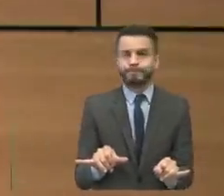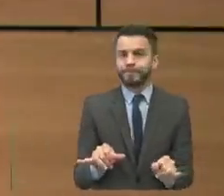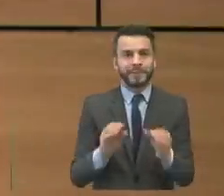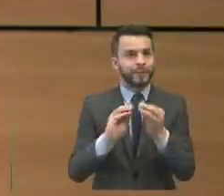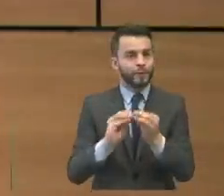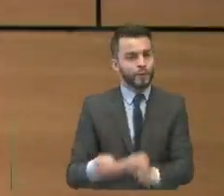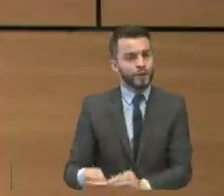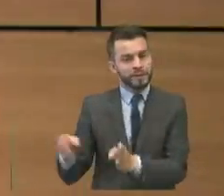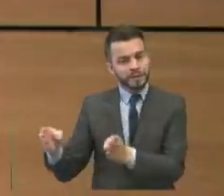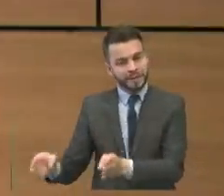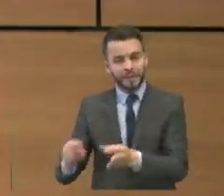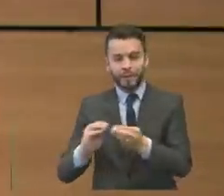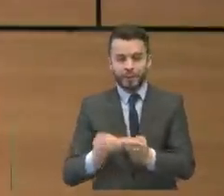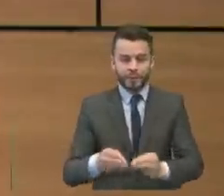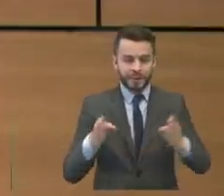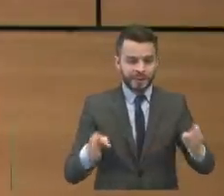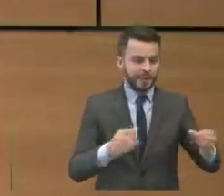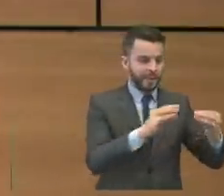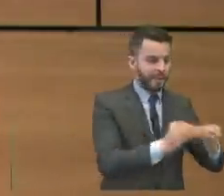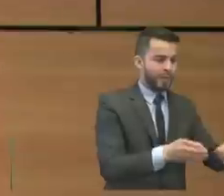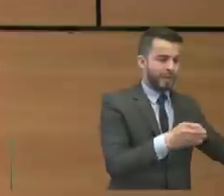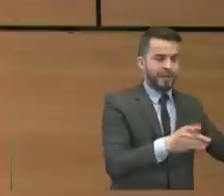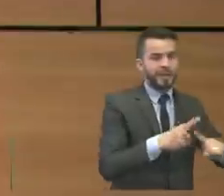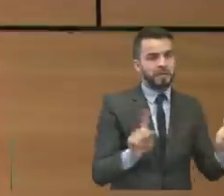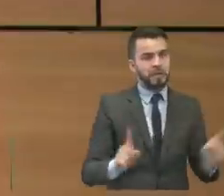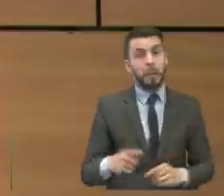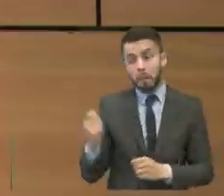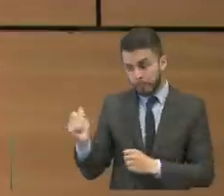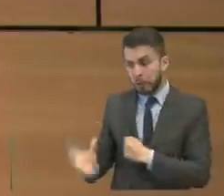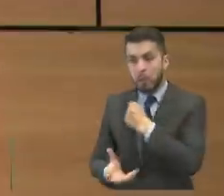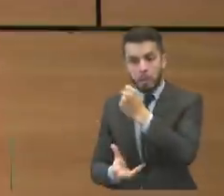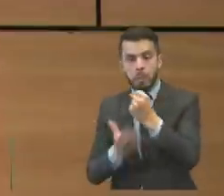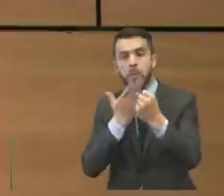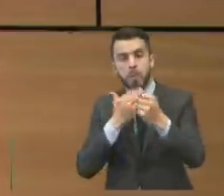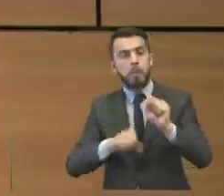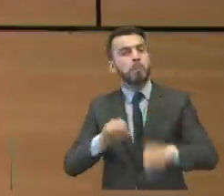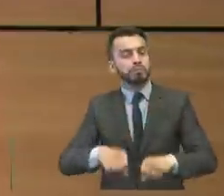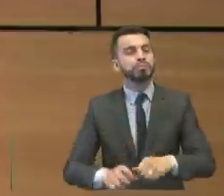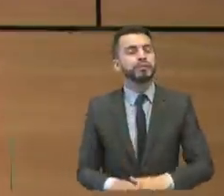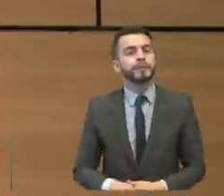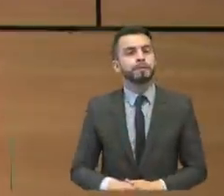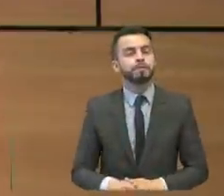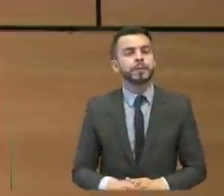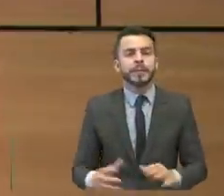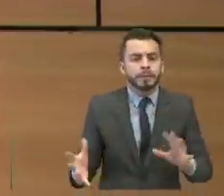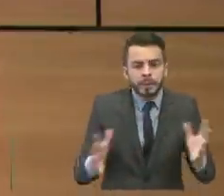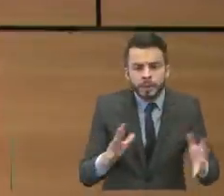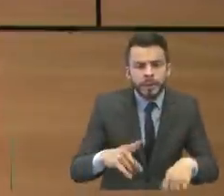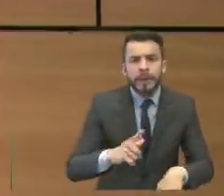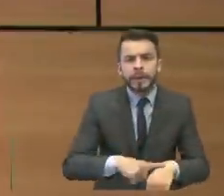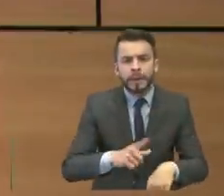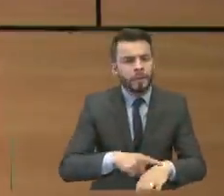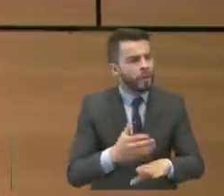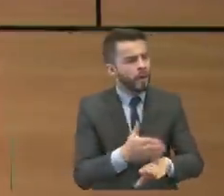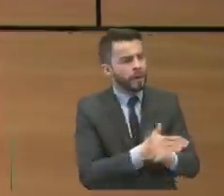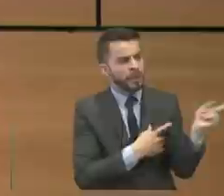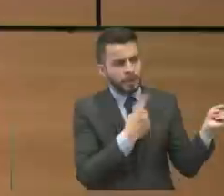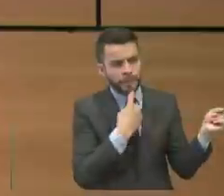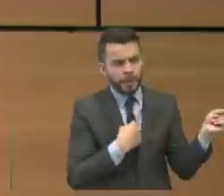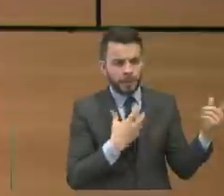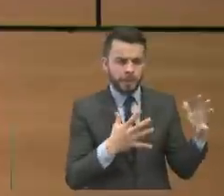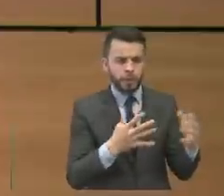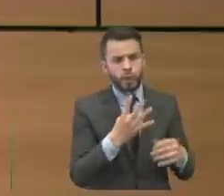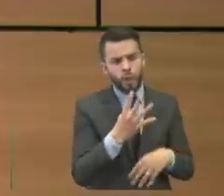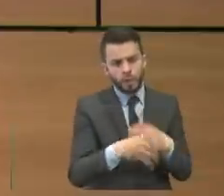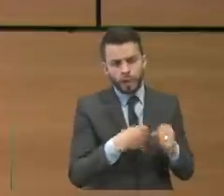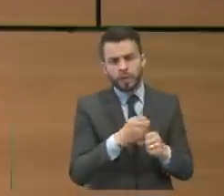Y lo vemos viable entonces presupuestal y temporalmente. Nos demoraremos más o menos el mismo plazo que estaba previsto